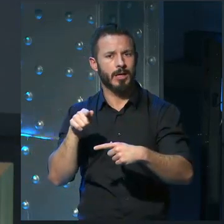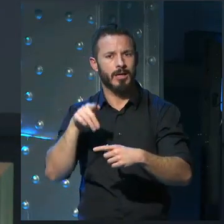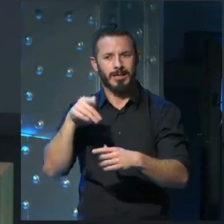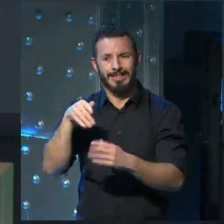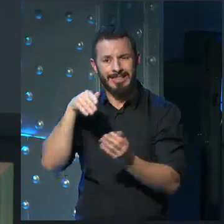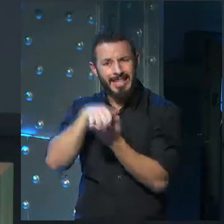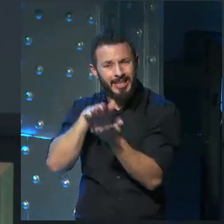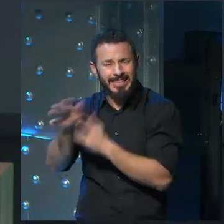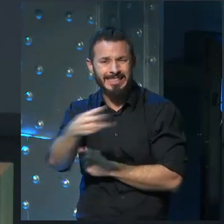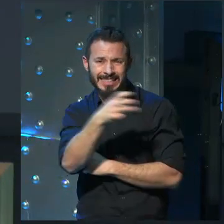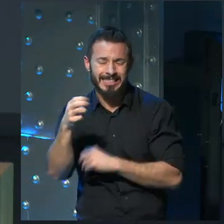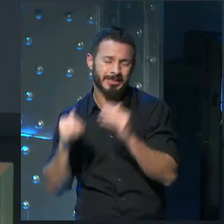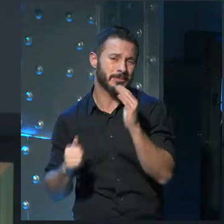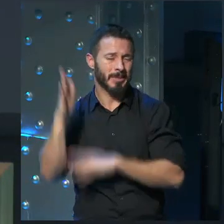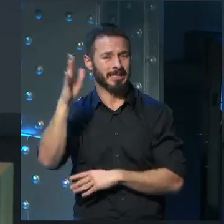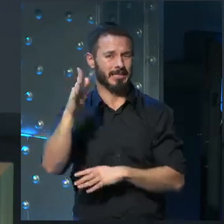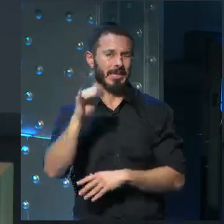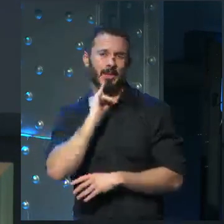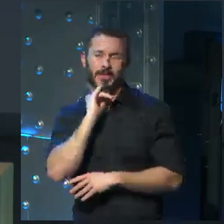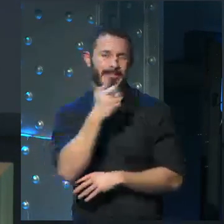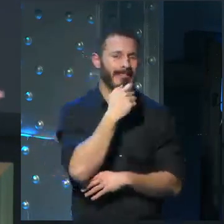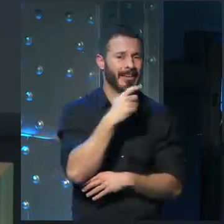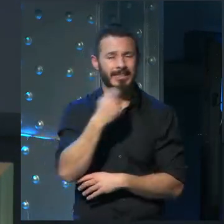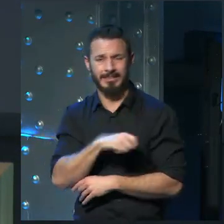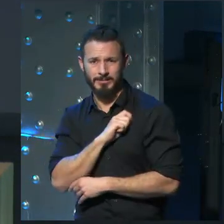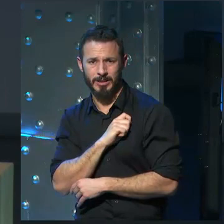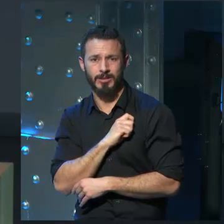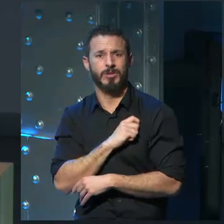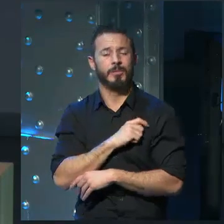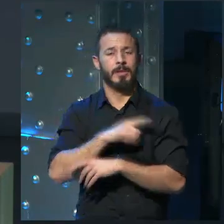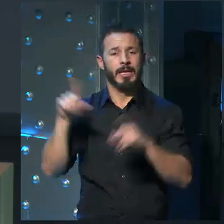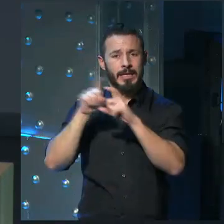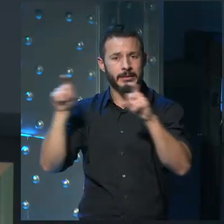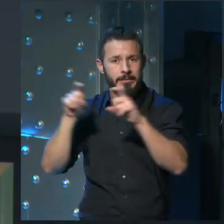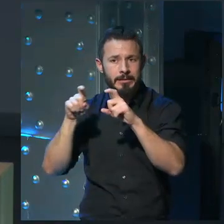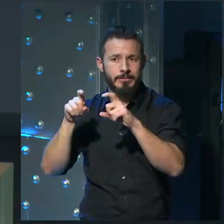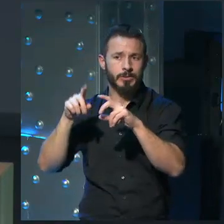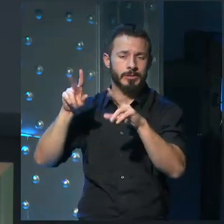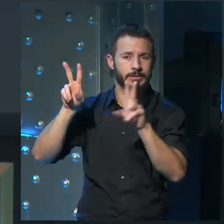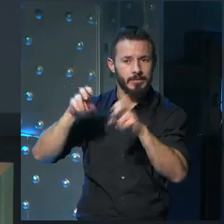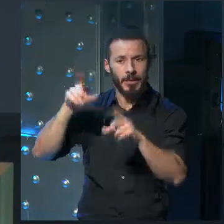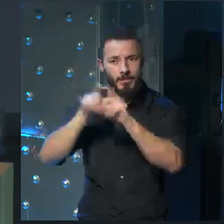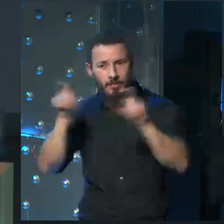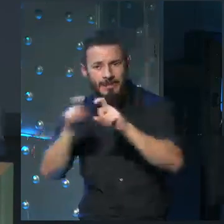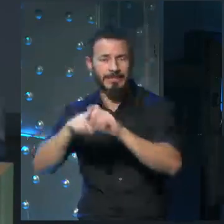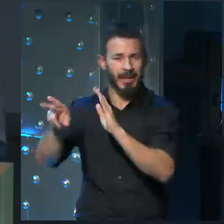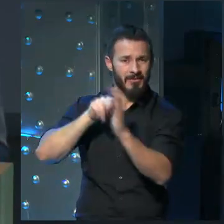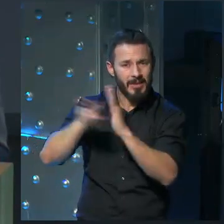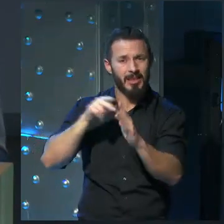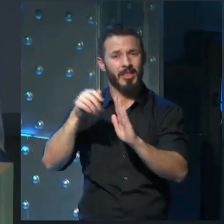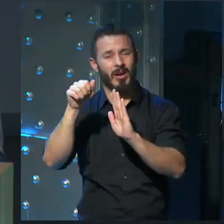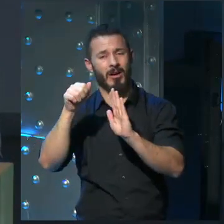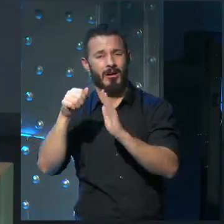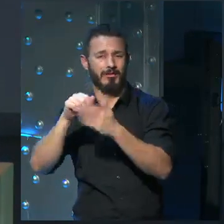300 editoriales en inglés y español. Son contenidos de empresas, son libros, son vídeos, son artículos.